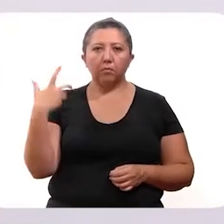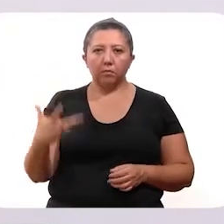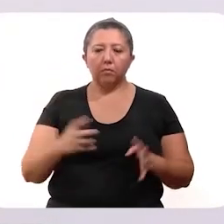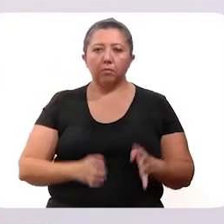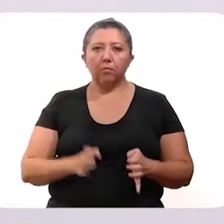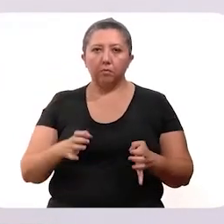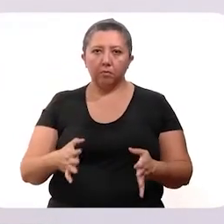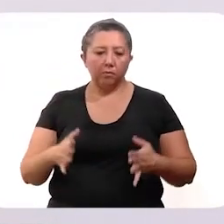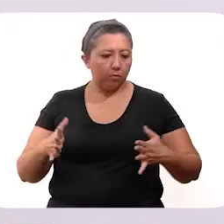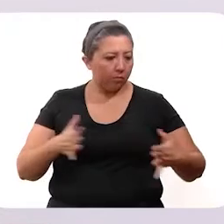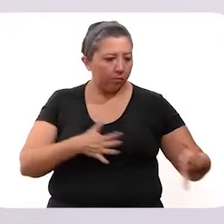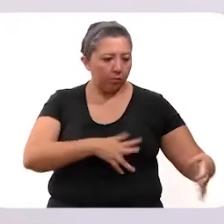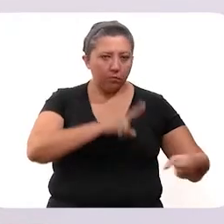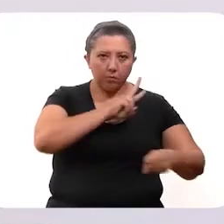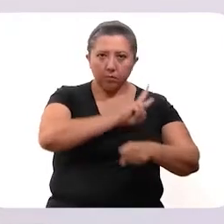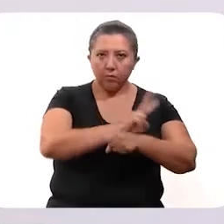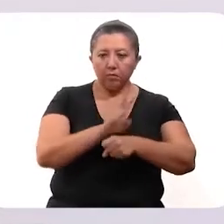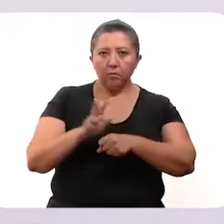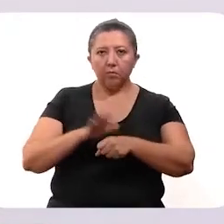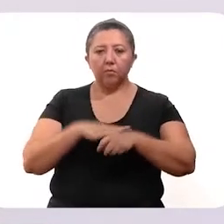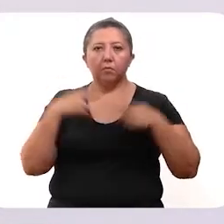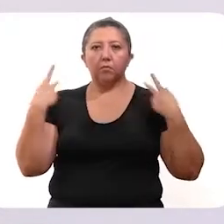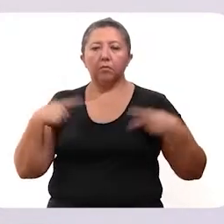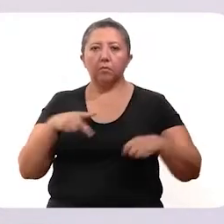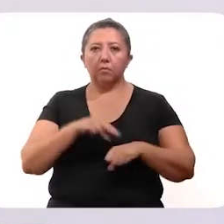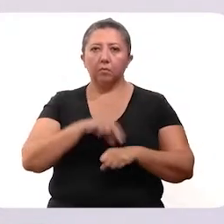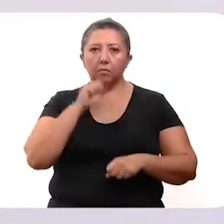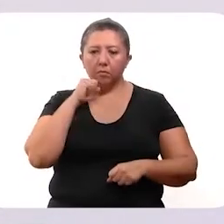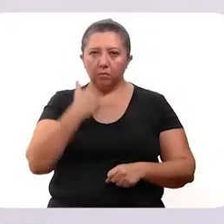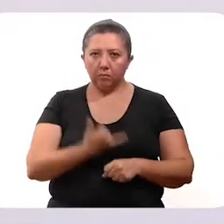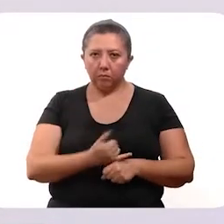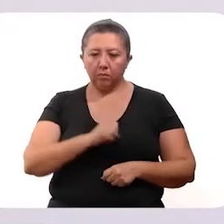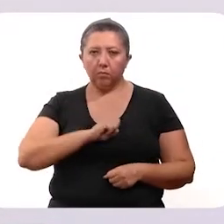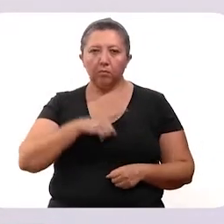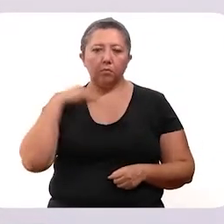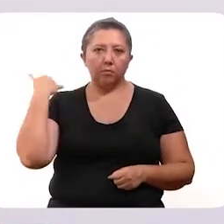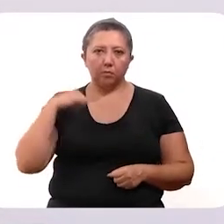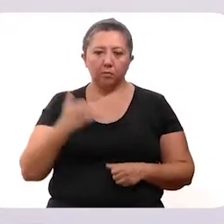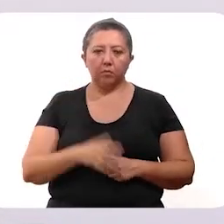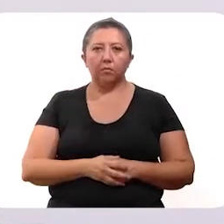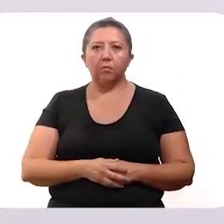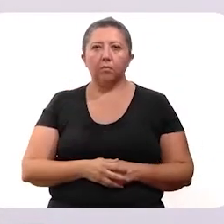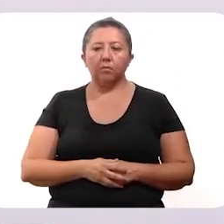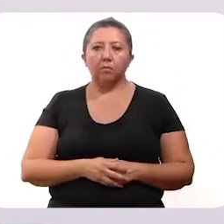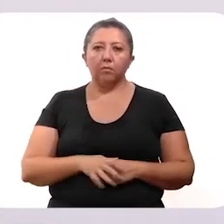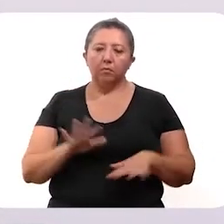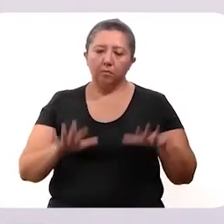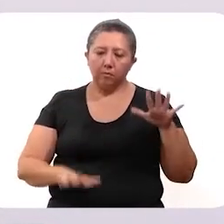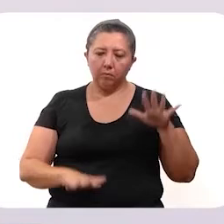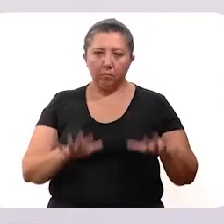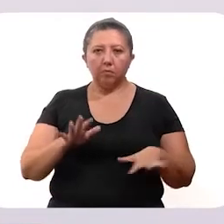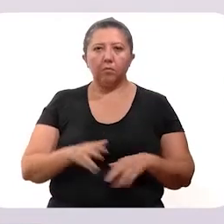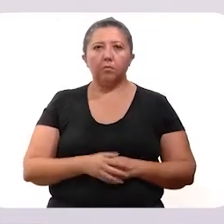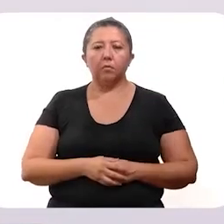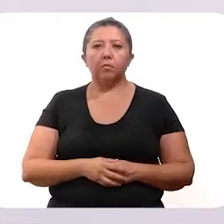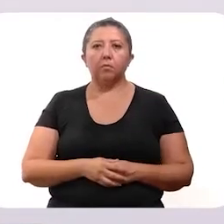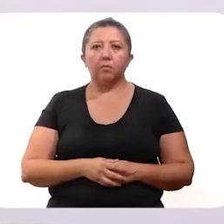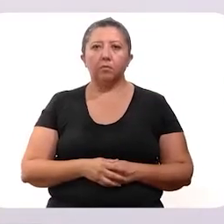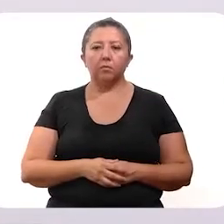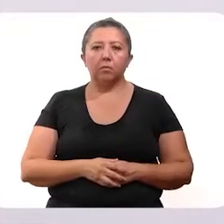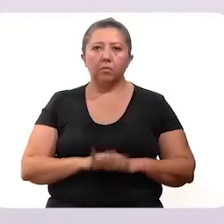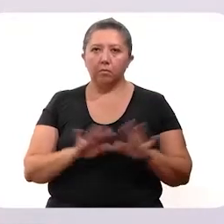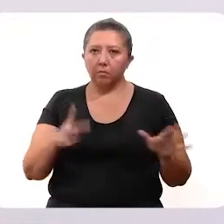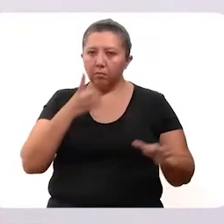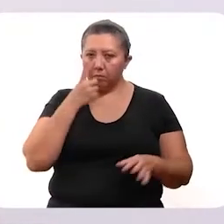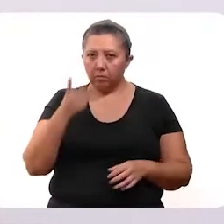4.168 están estables, aislados, monitoreados por el personal médico de los servicios de salud de Yucatán. Presentan síntomas